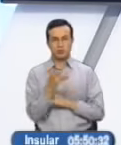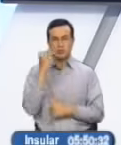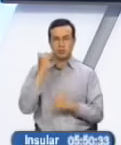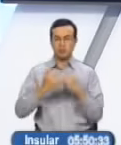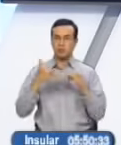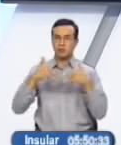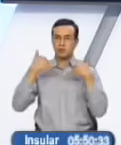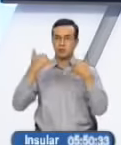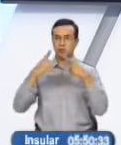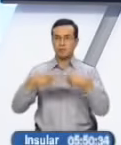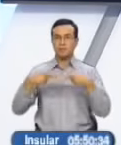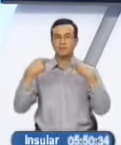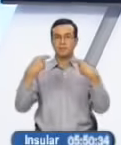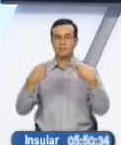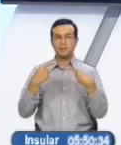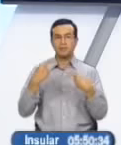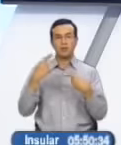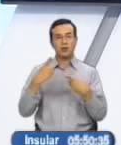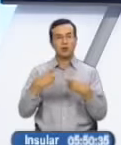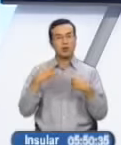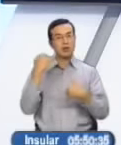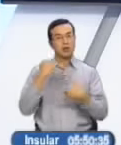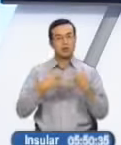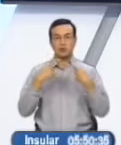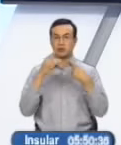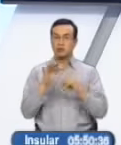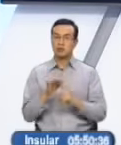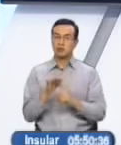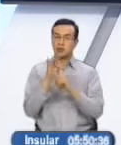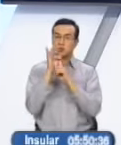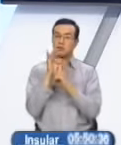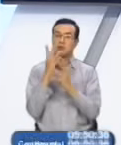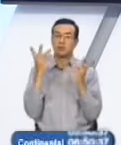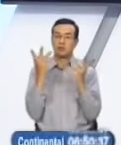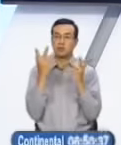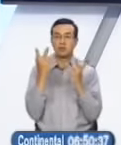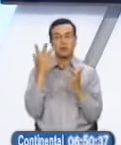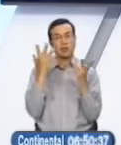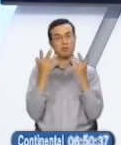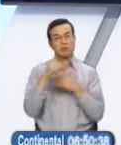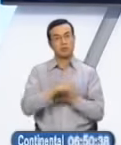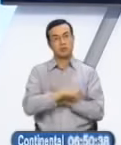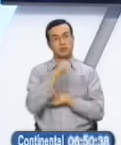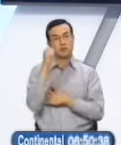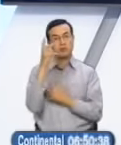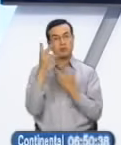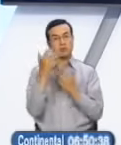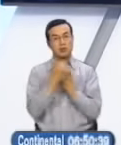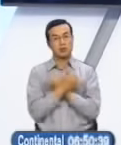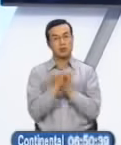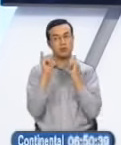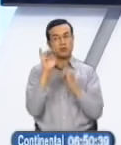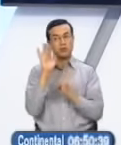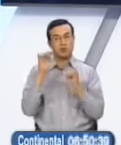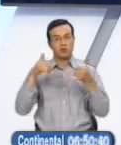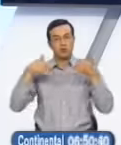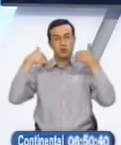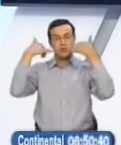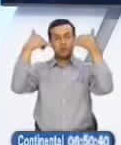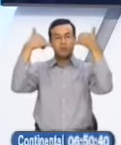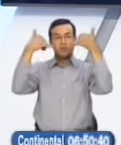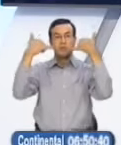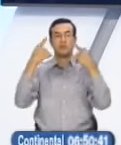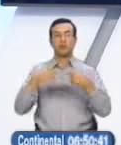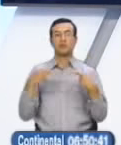la Copa Libertadores de América, una final inédita. Y vaya que podría ser también un campeón inédito en el caso de que Independiente pueda levantar el trofeo.